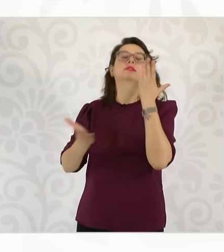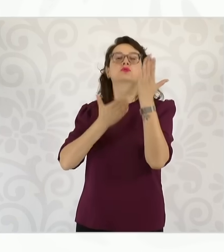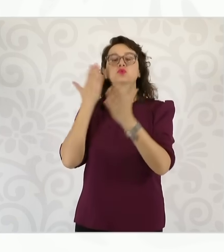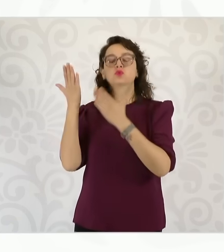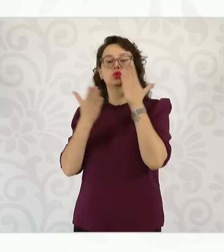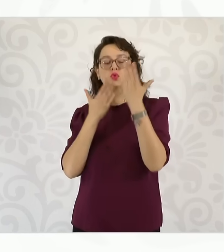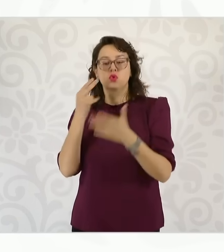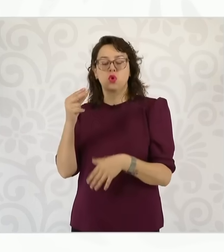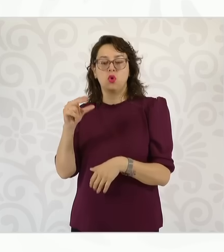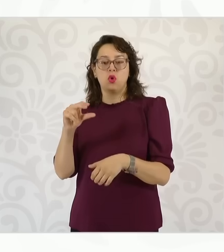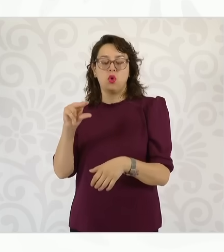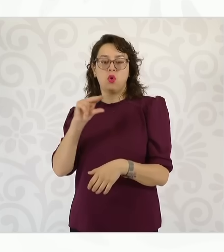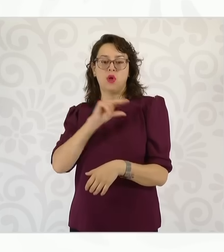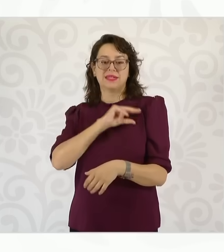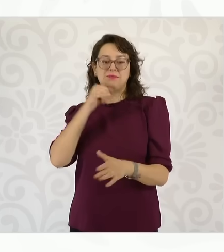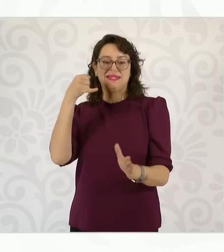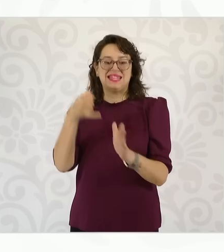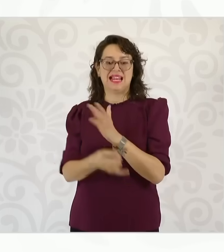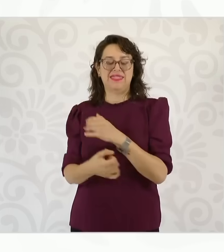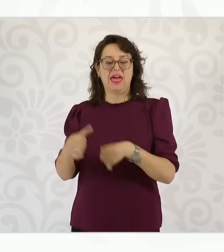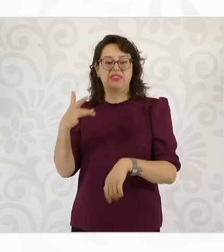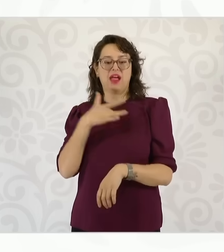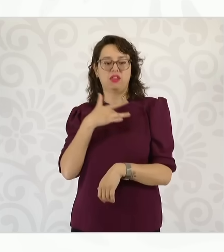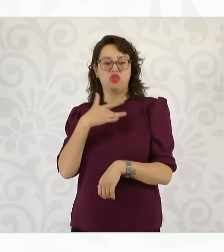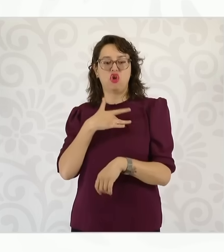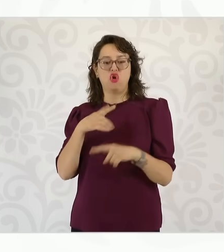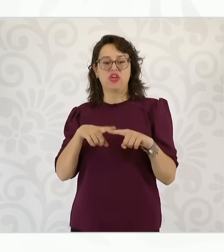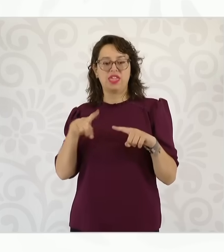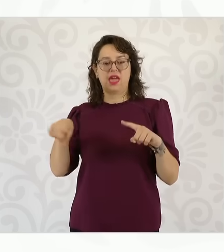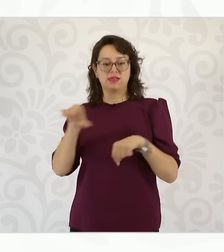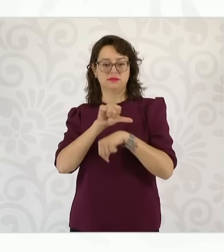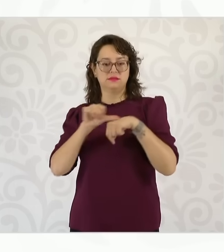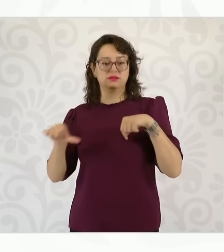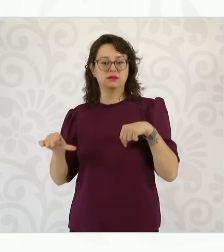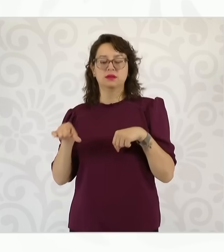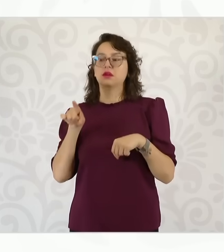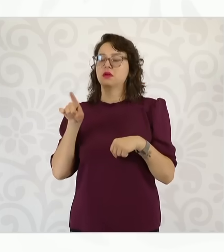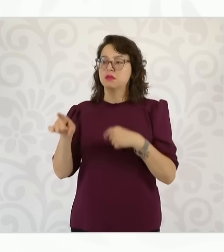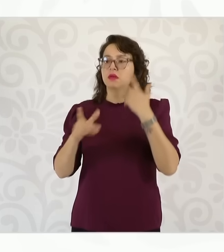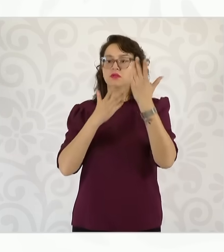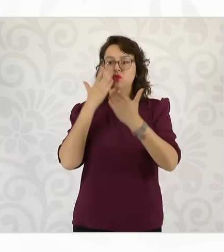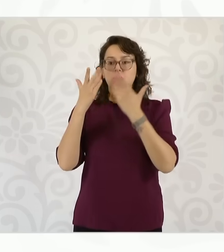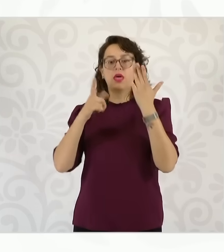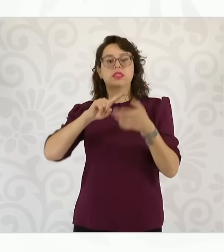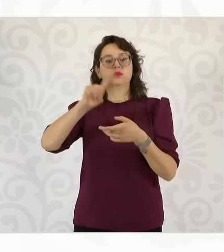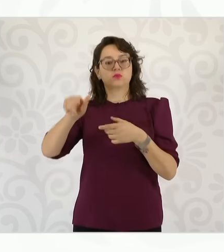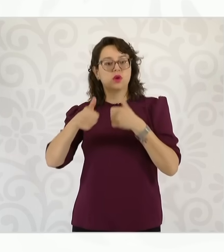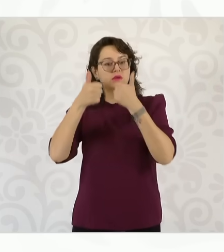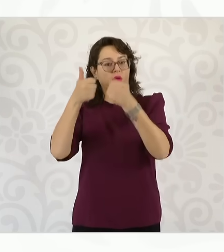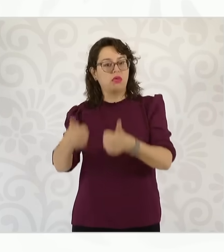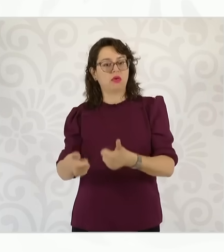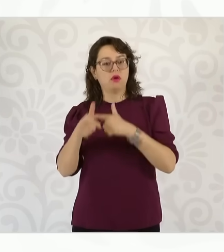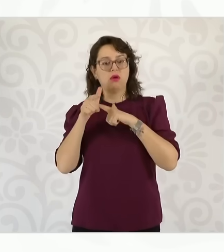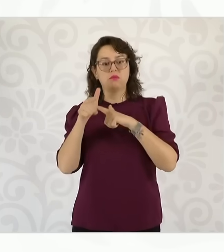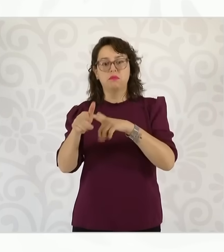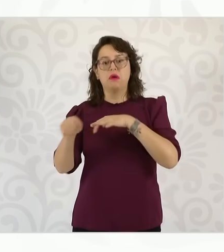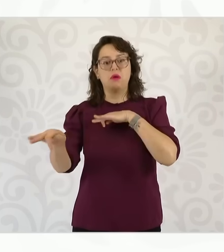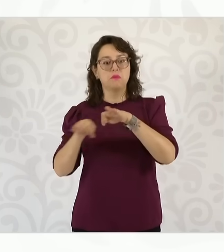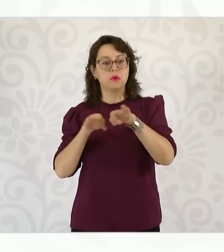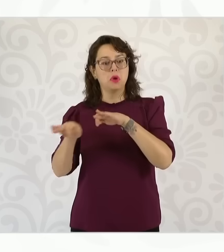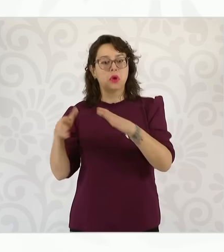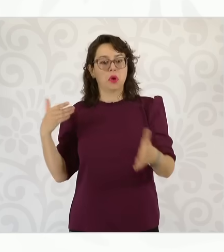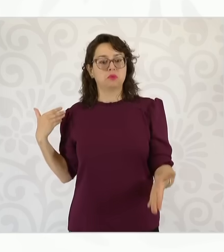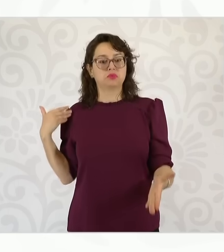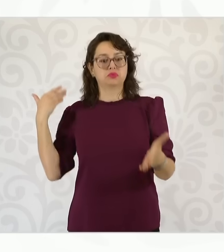cirujana, cardióloga, y ahí siguió trabajando y ahí sigue trabajando en el 20 de noviembre. Ella tuvo una licenciatura